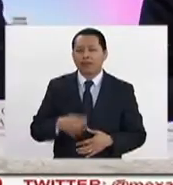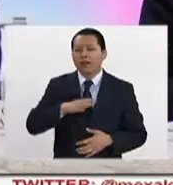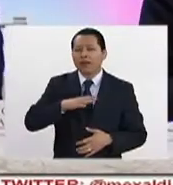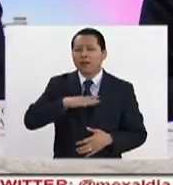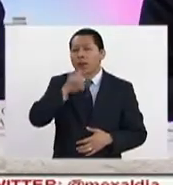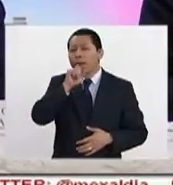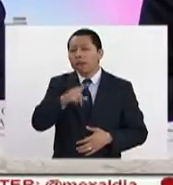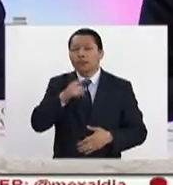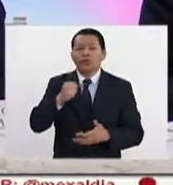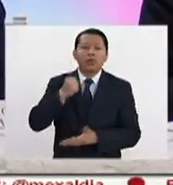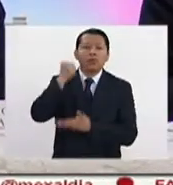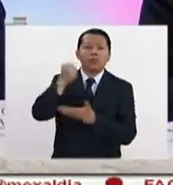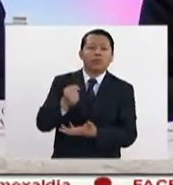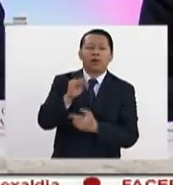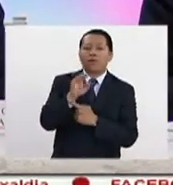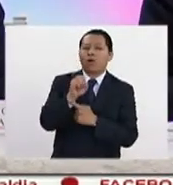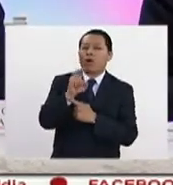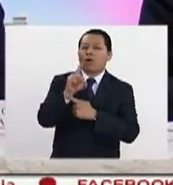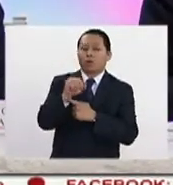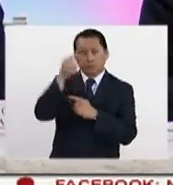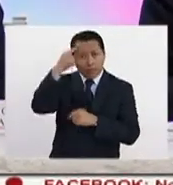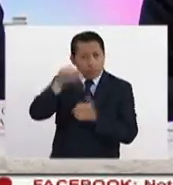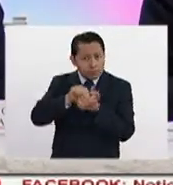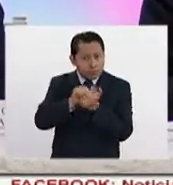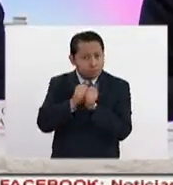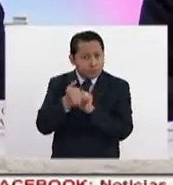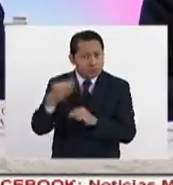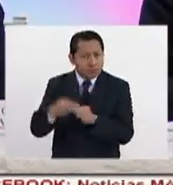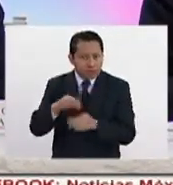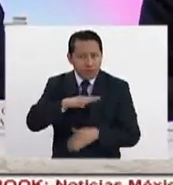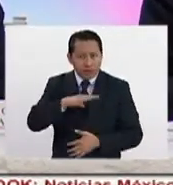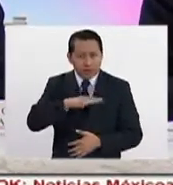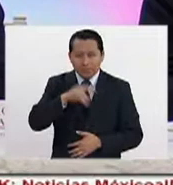Existe el fondo ya para la transición.